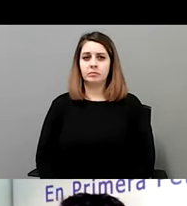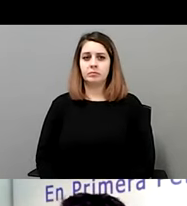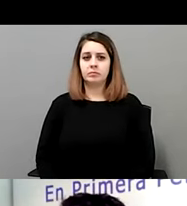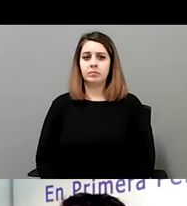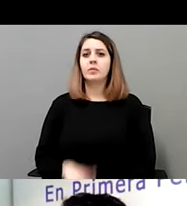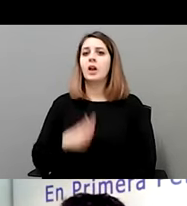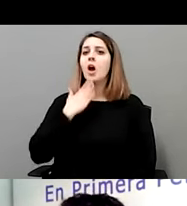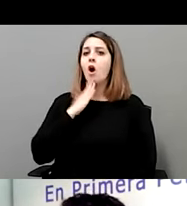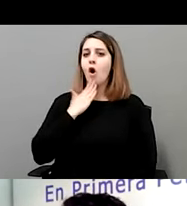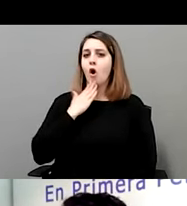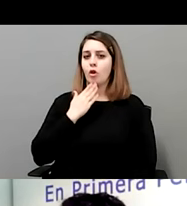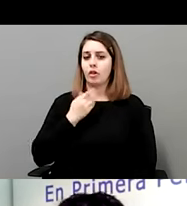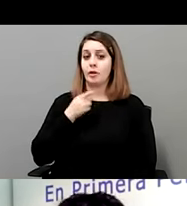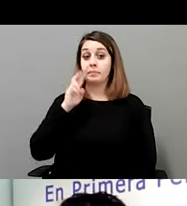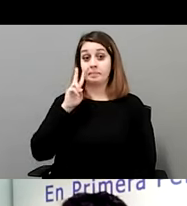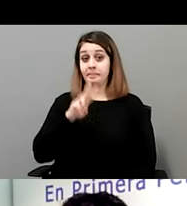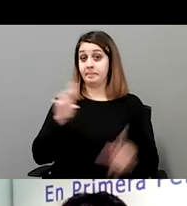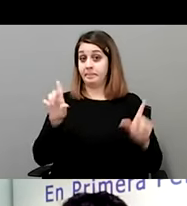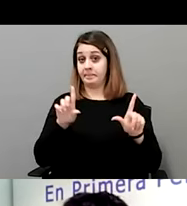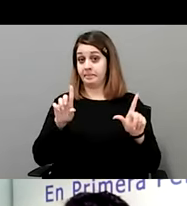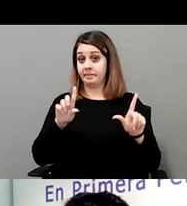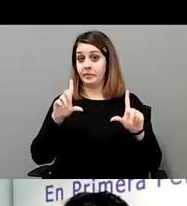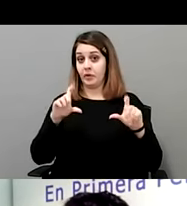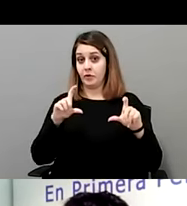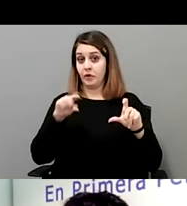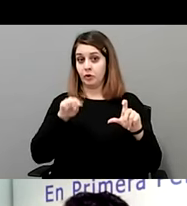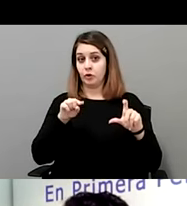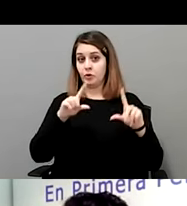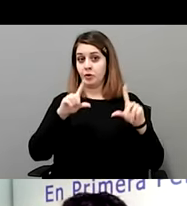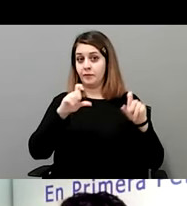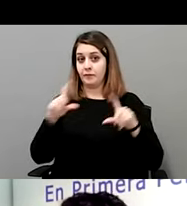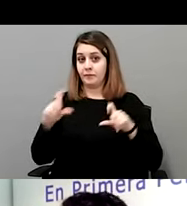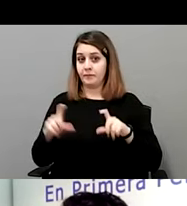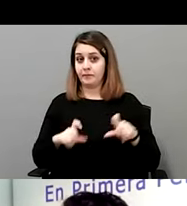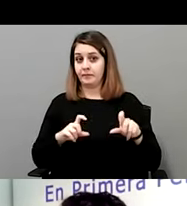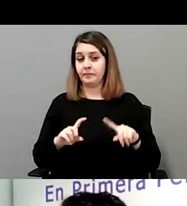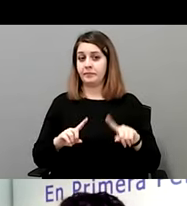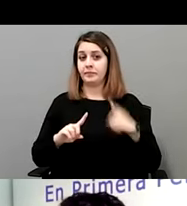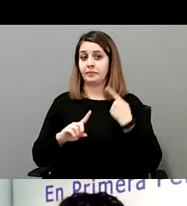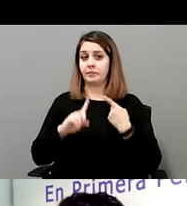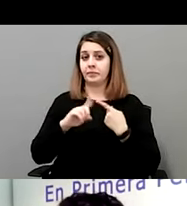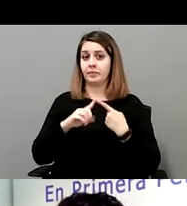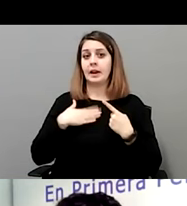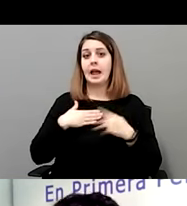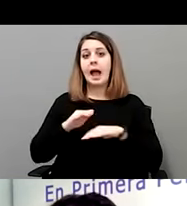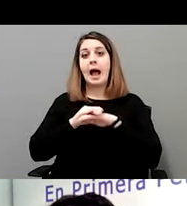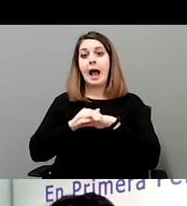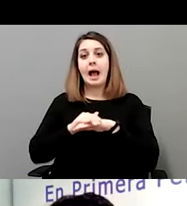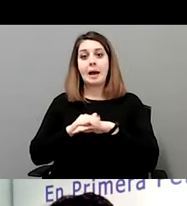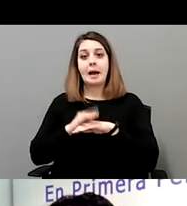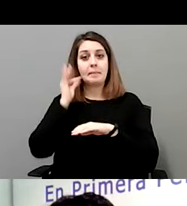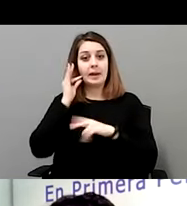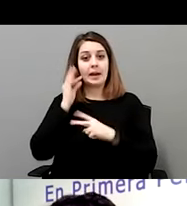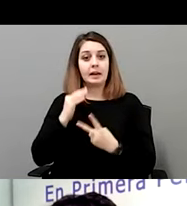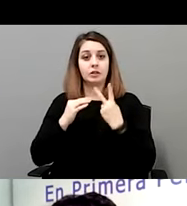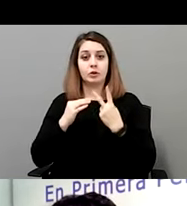Como veis aquí, hay unas cuantas fotos, ¿no? La primera son dos amigas